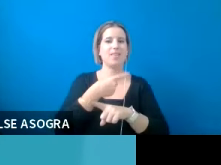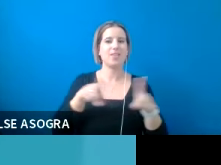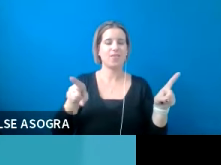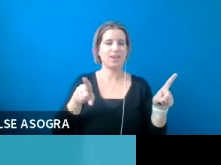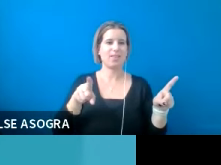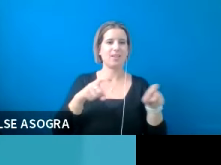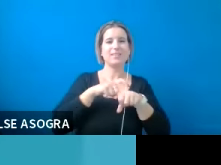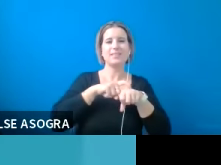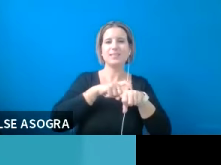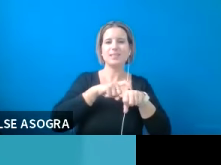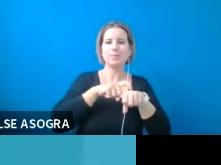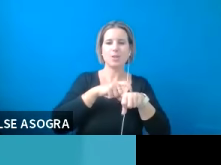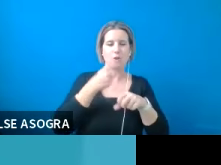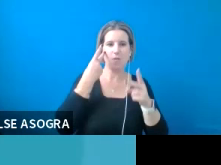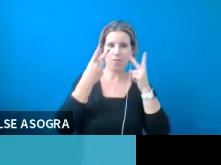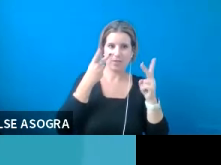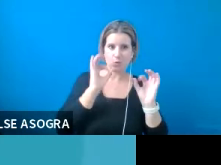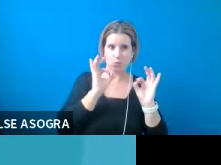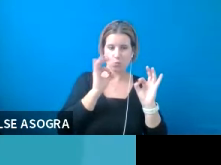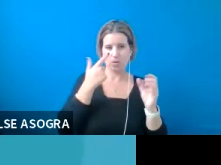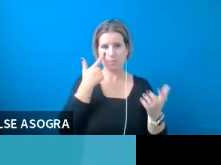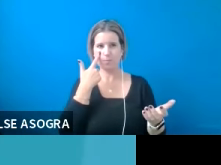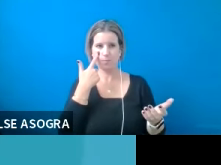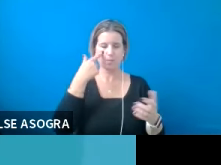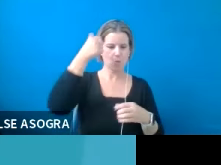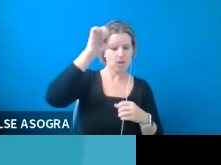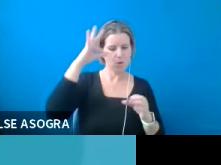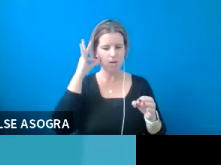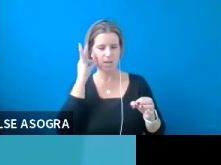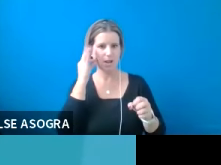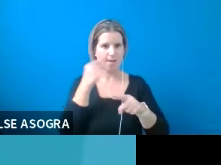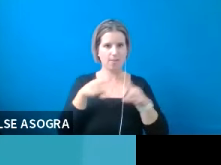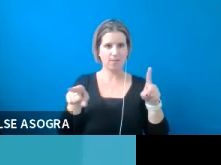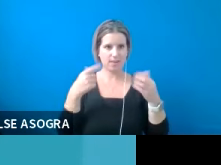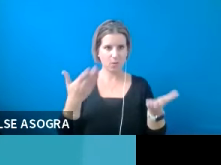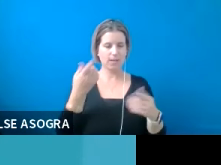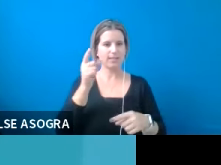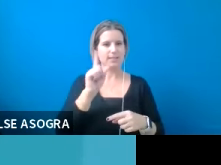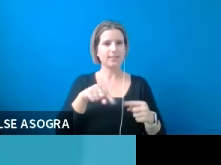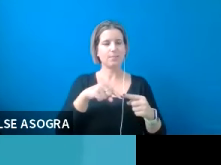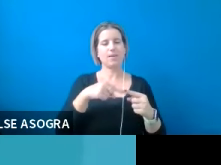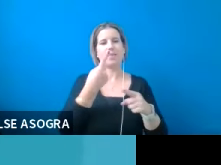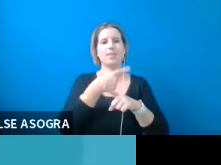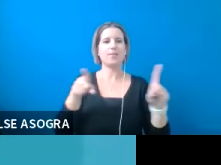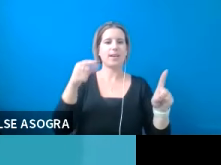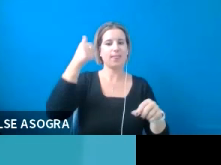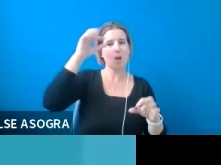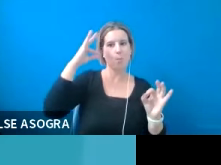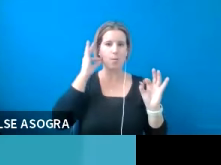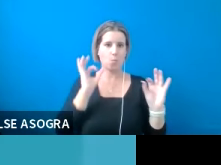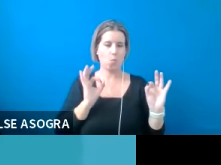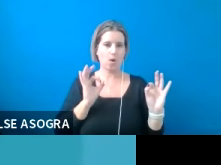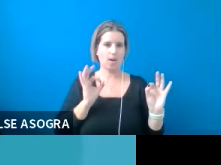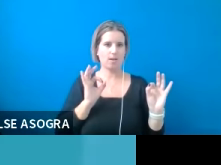rasgos observables del autismo en niños y en niñas en hombres y en mujeres y también sobre los sesgos de género que presentan